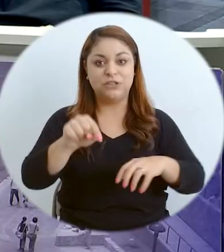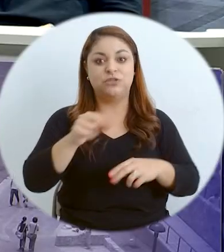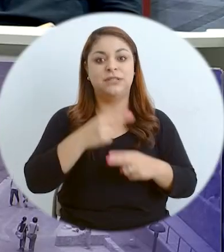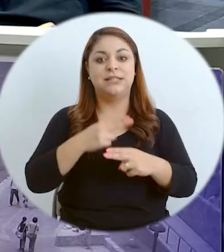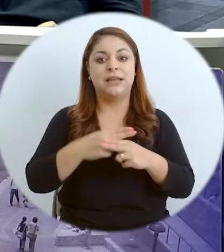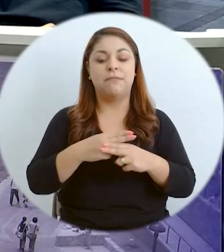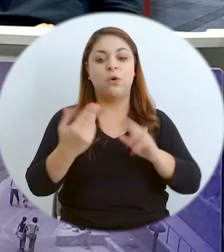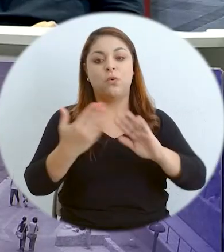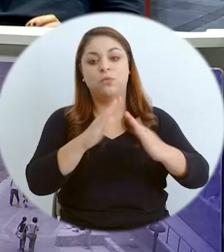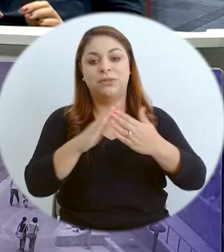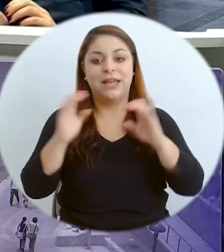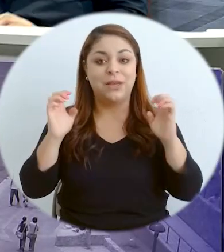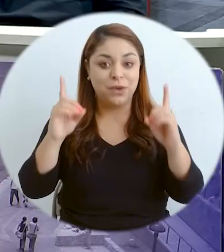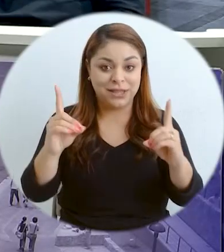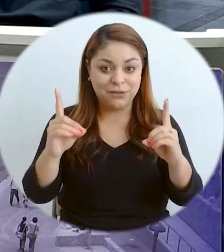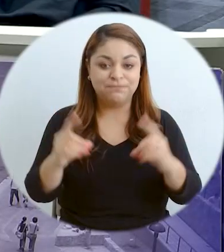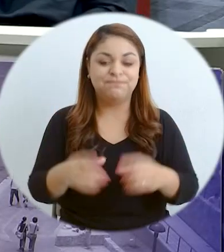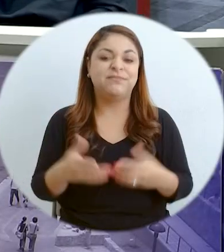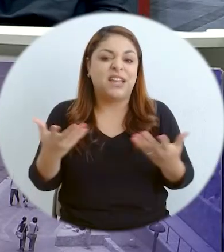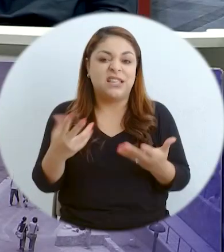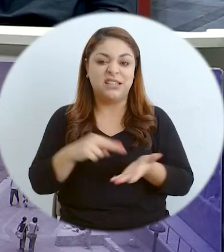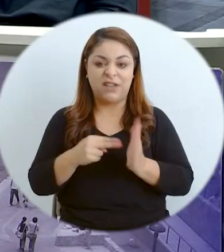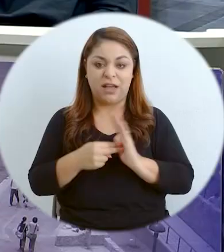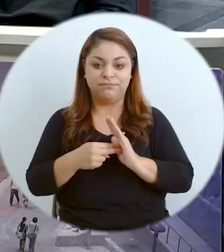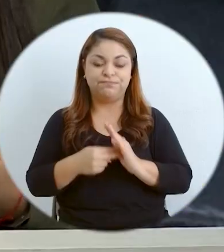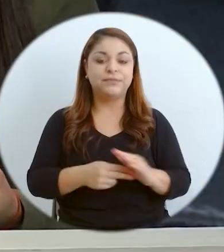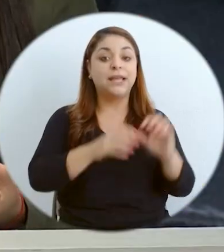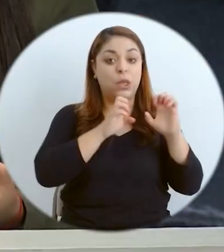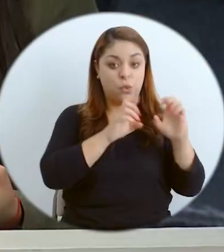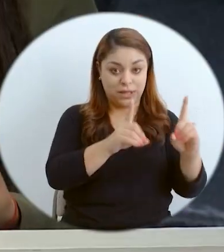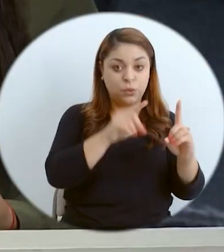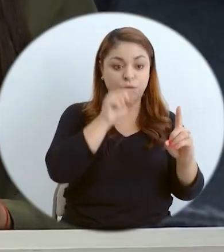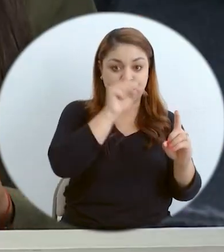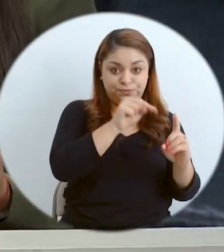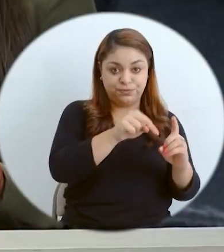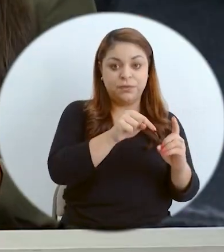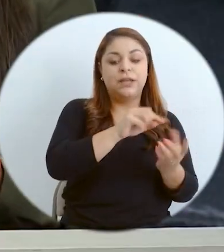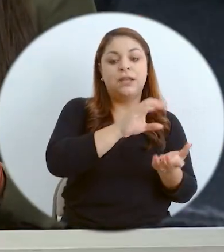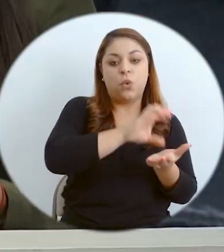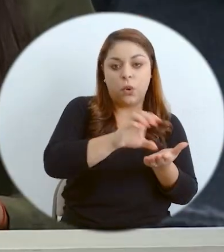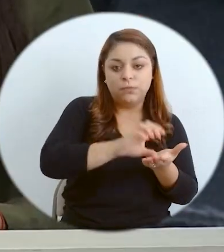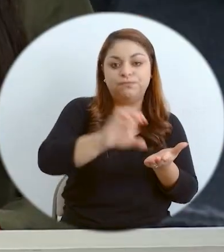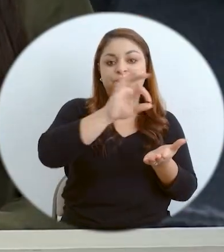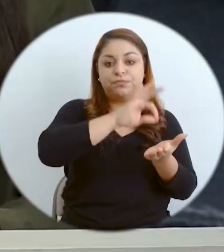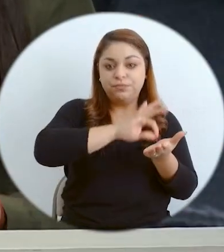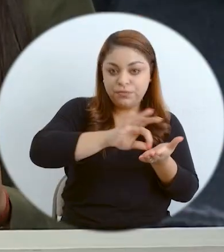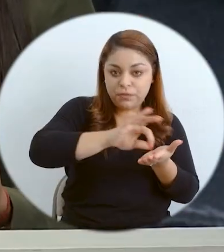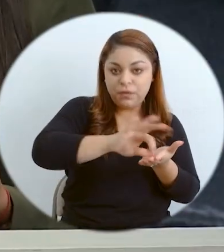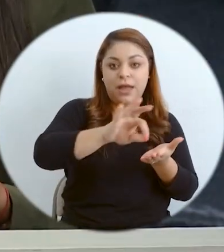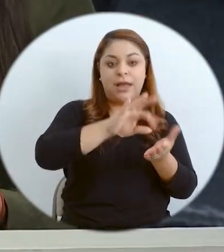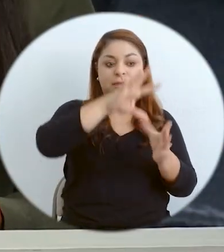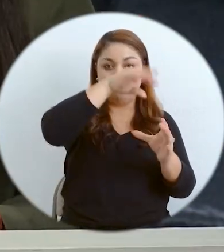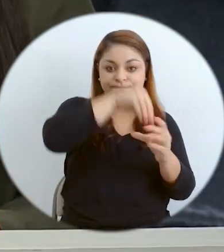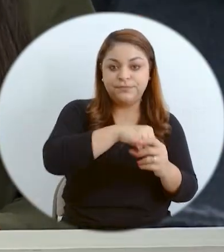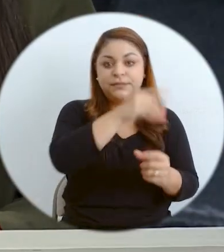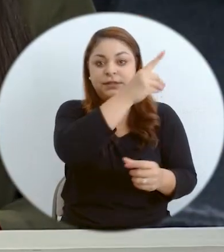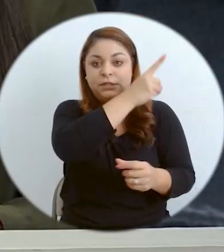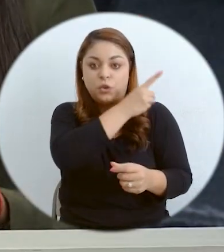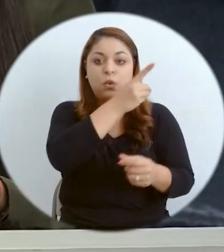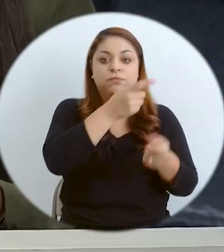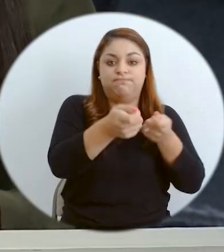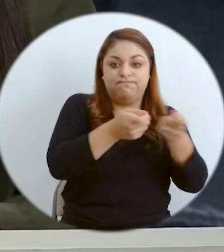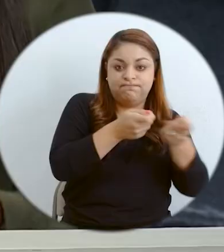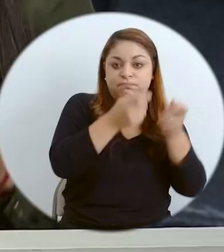la comunidad educativa, que son el centro educativo como tal, con sus docentes, con su cuerpo administrativo, con sus